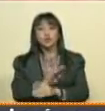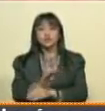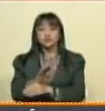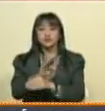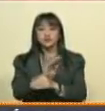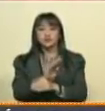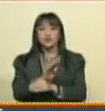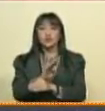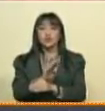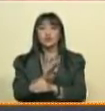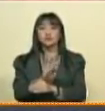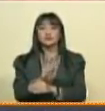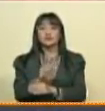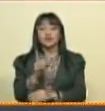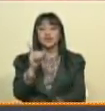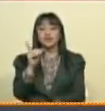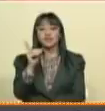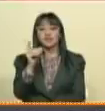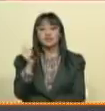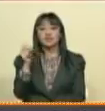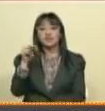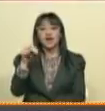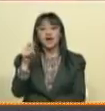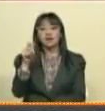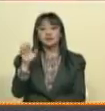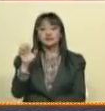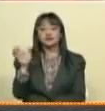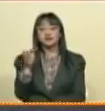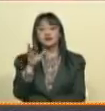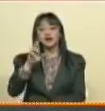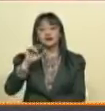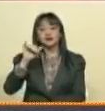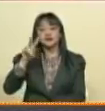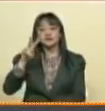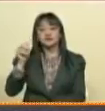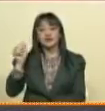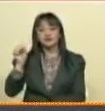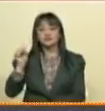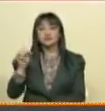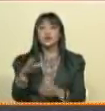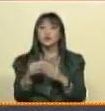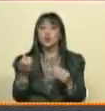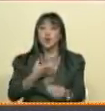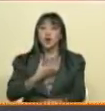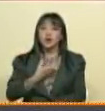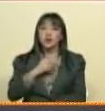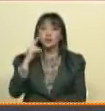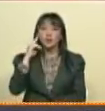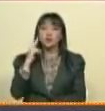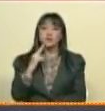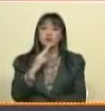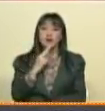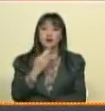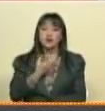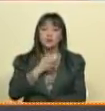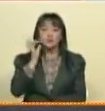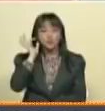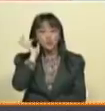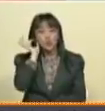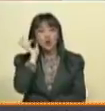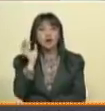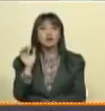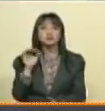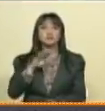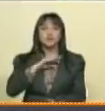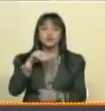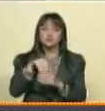el querido hermano Dante Rafael Rivas Quijada, a los alcaldes bolivarianos, alcaldesas bolivarianas del estado de Nueva